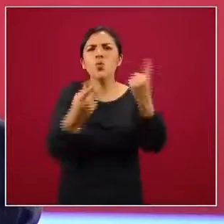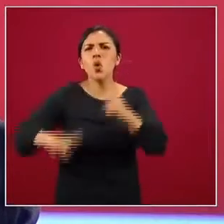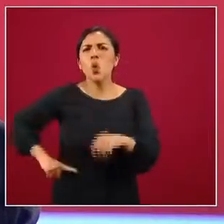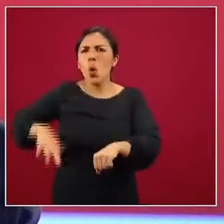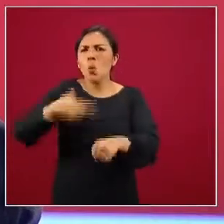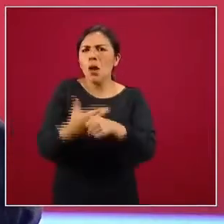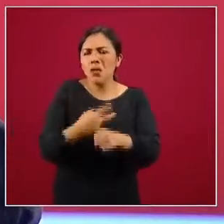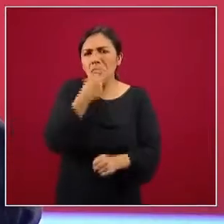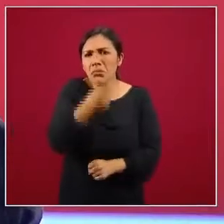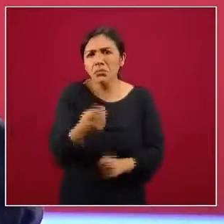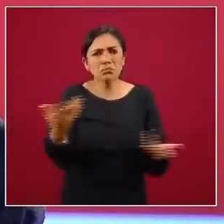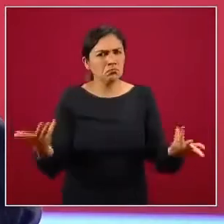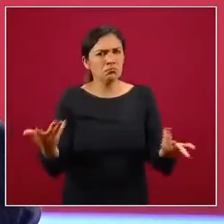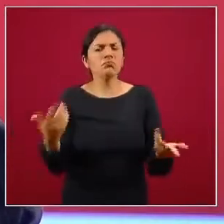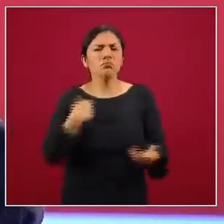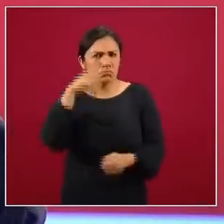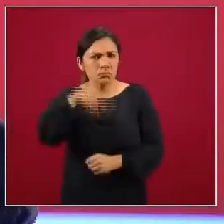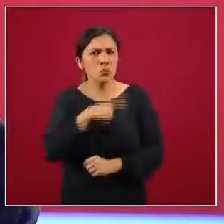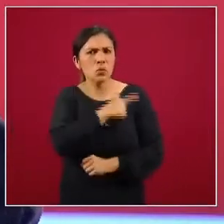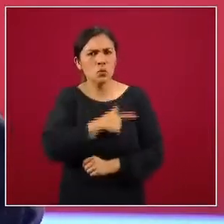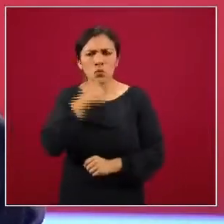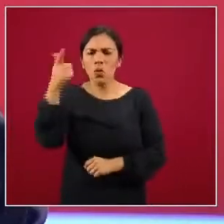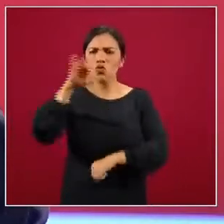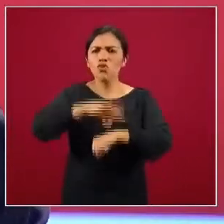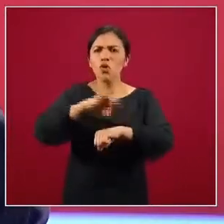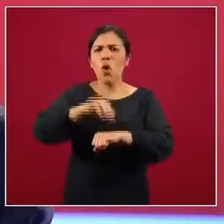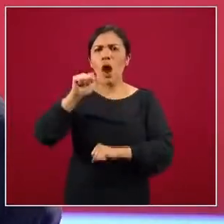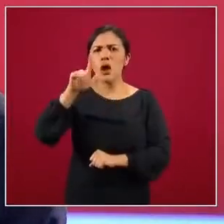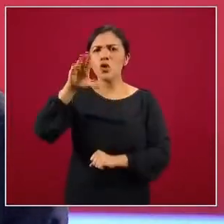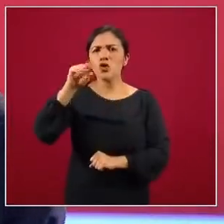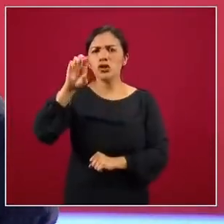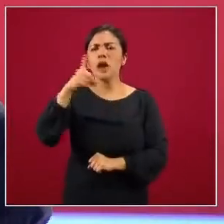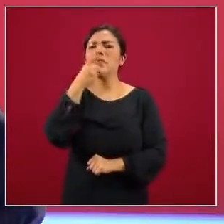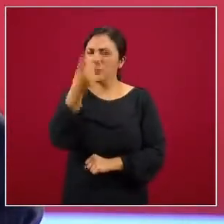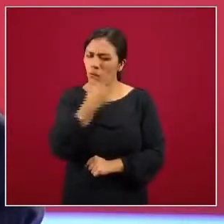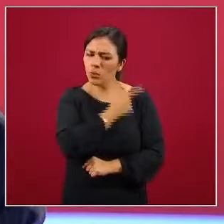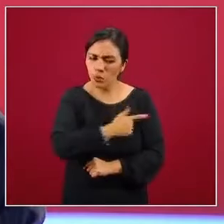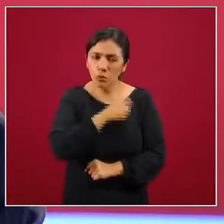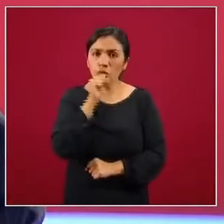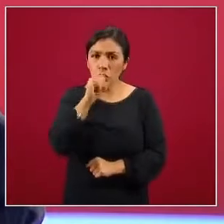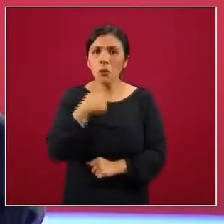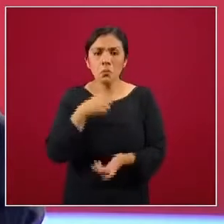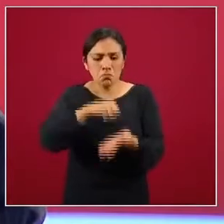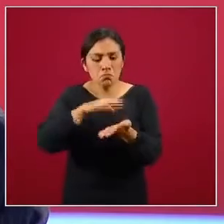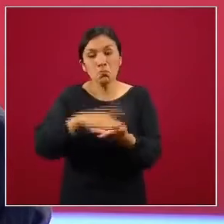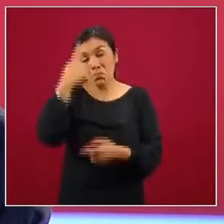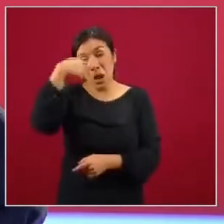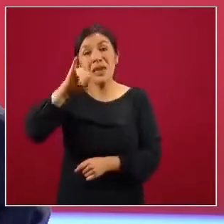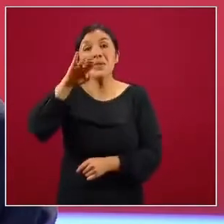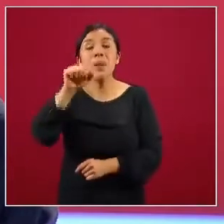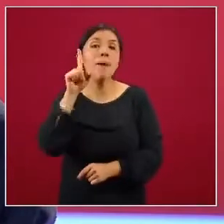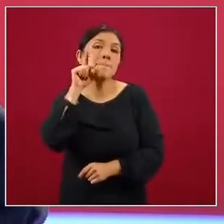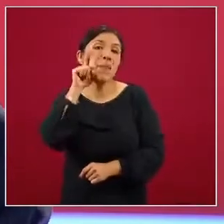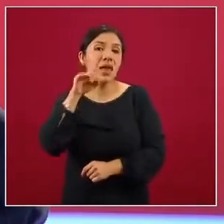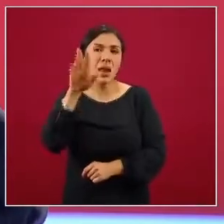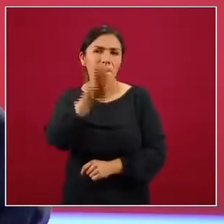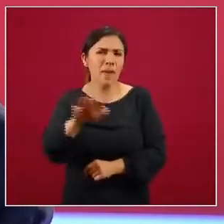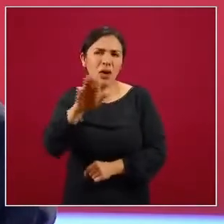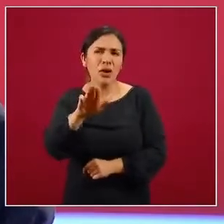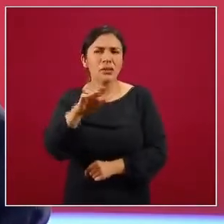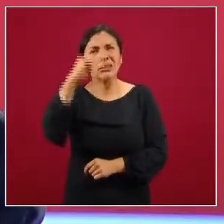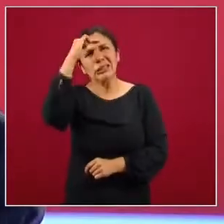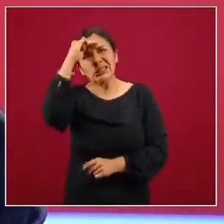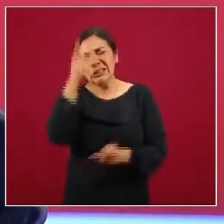gobernadores, encantados, el doctor Alcocer les dijo que con mucho gusto, se había programado para mañana miércoles, pero